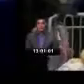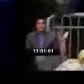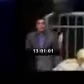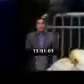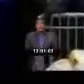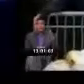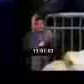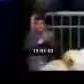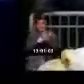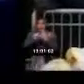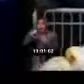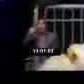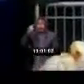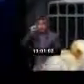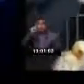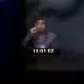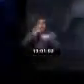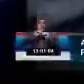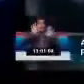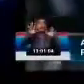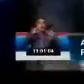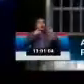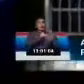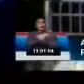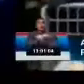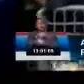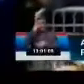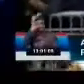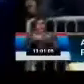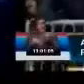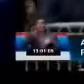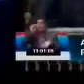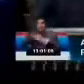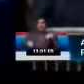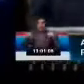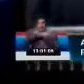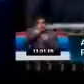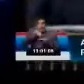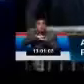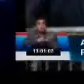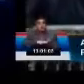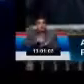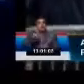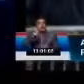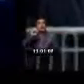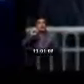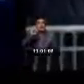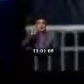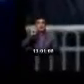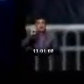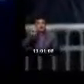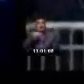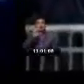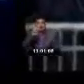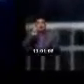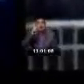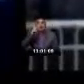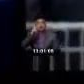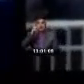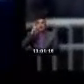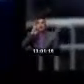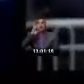La ministra de Gobierno, María Paula Romo, aclaró en Twitter el por qué no puede ser renovado el estado de excepción. Con un documento de la Corte Constitucional que